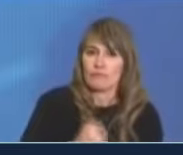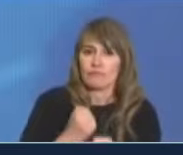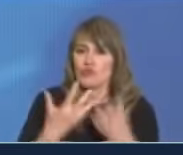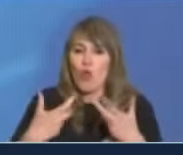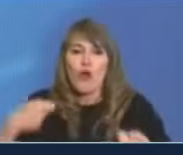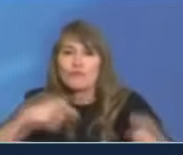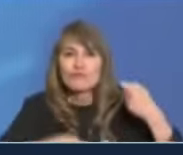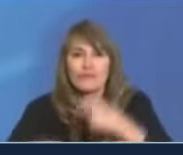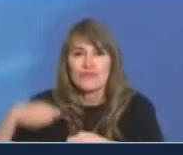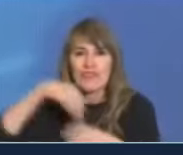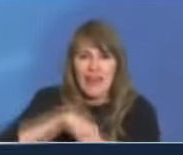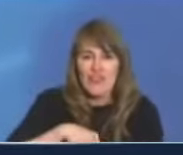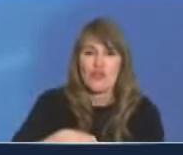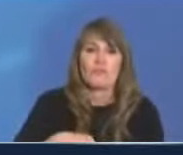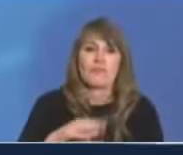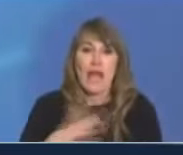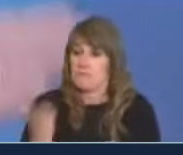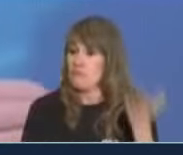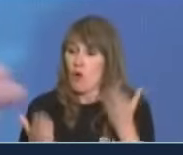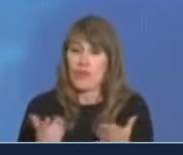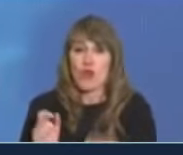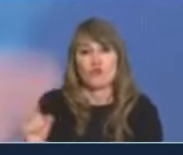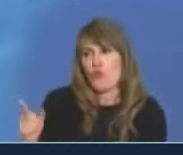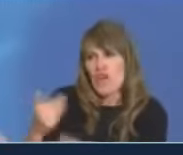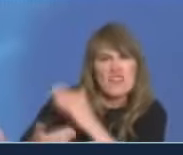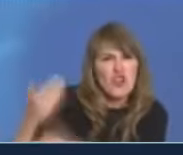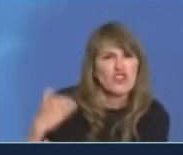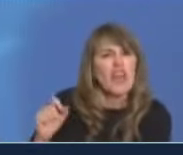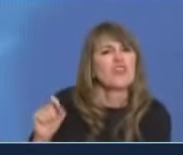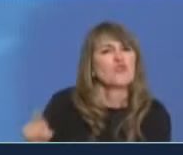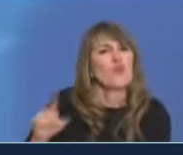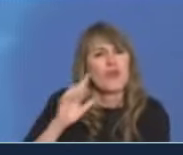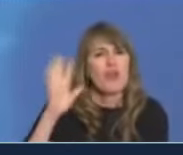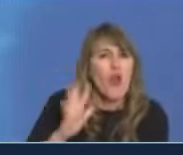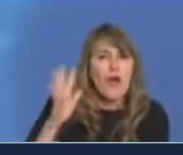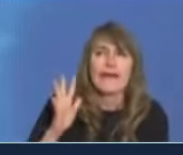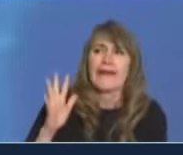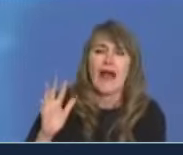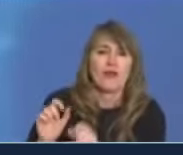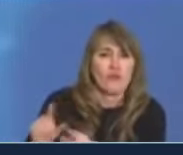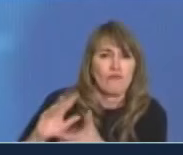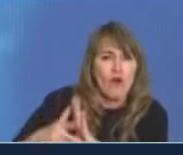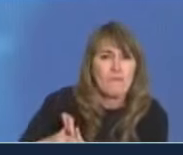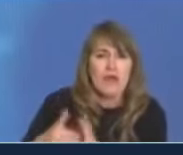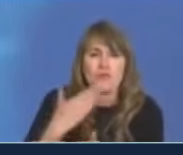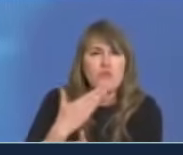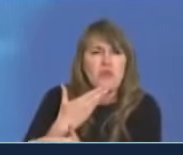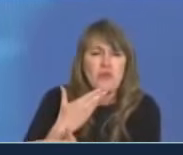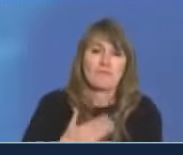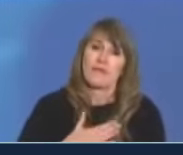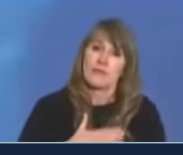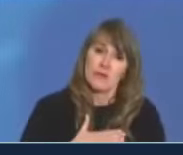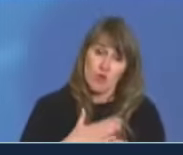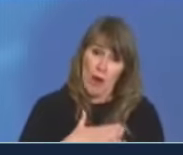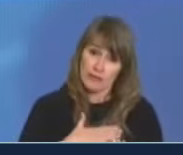entre los otros candidatos para ganarle al candidato del Frente Amplio va a dar una contienda electoral algo